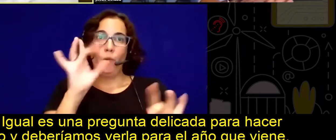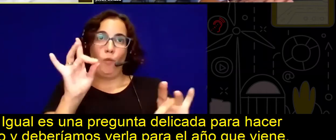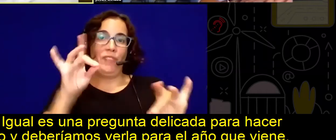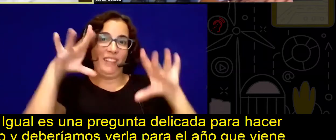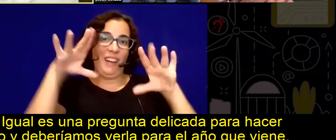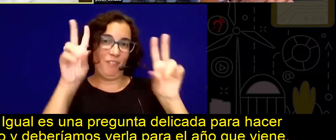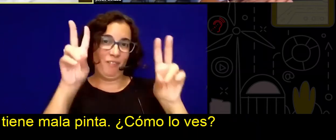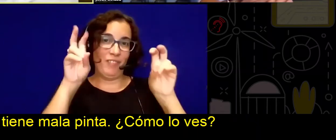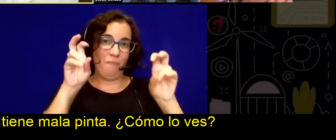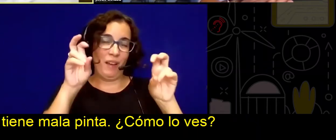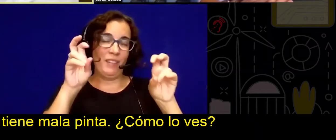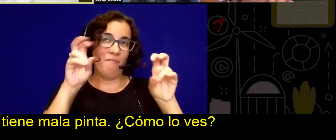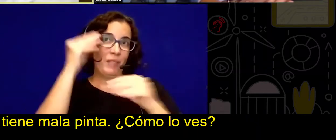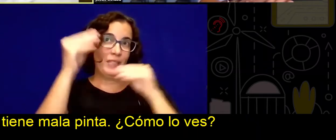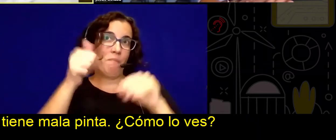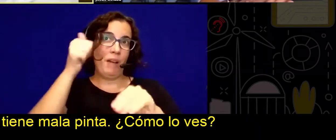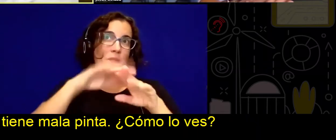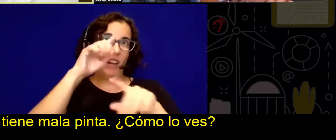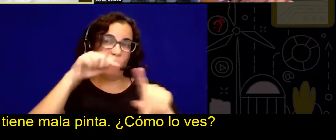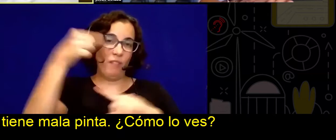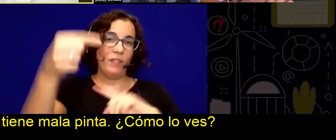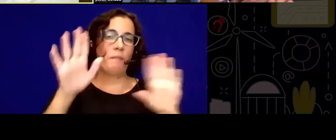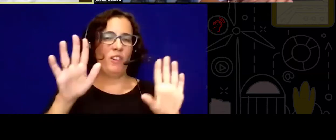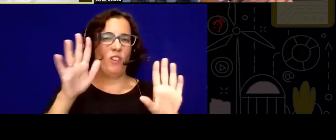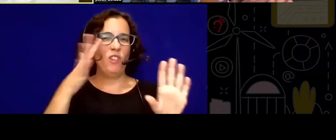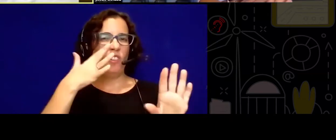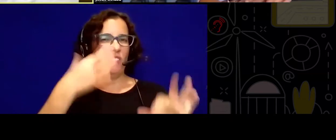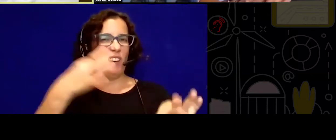para el año que viene, pero tiene mala pinta, ¿no? ¿Cómo lo ves?